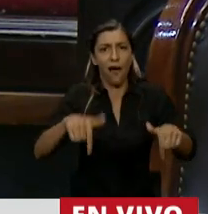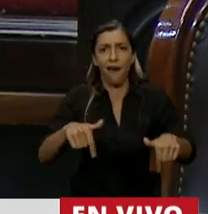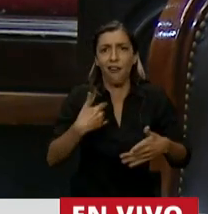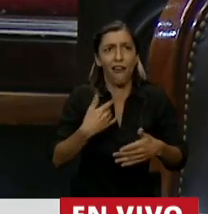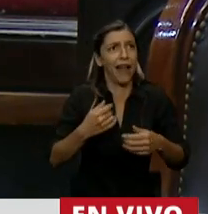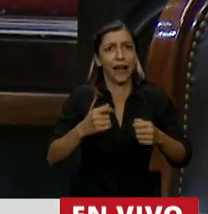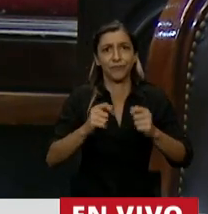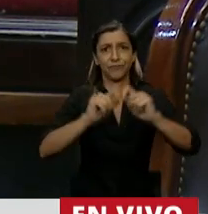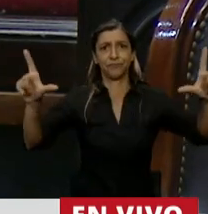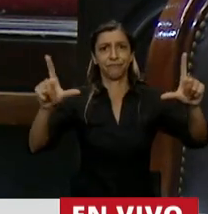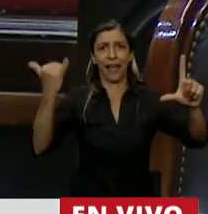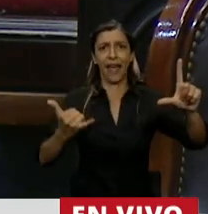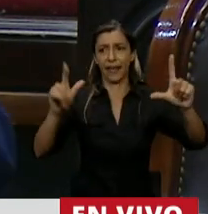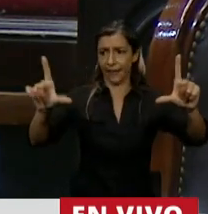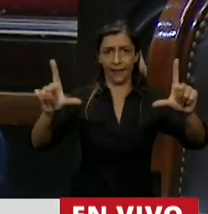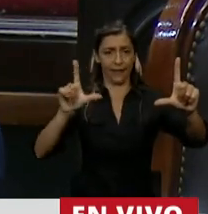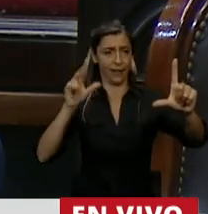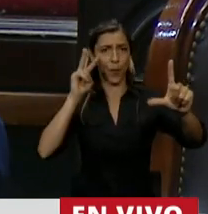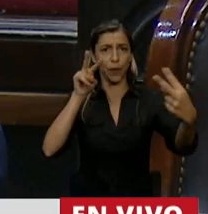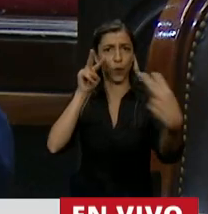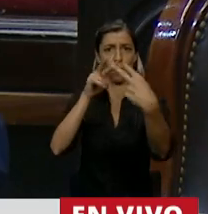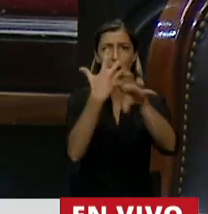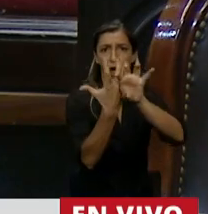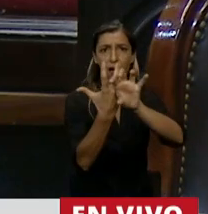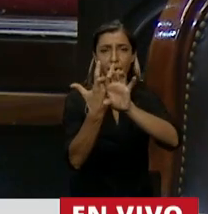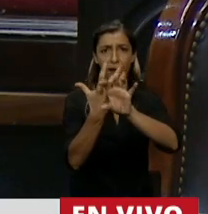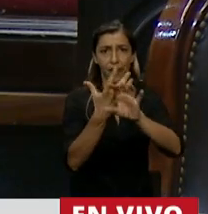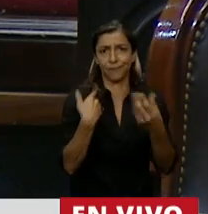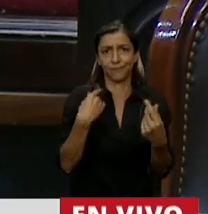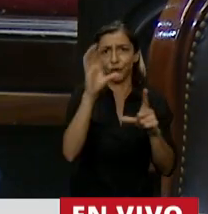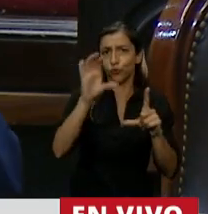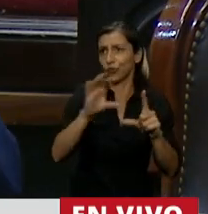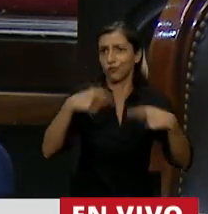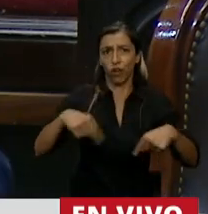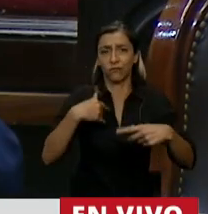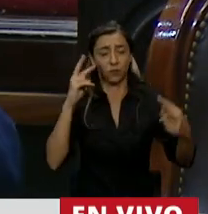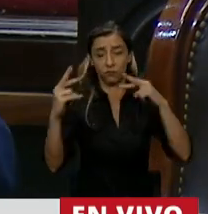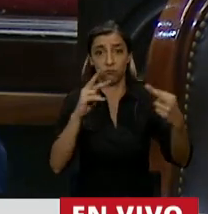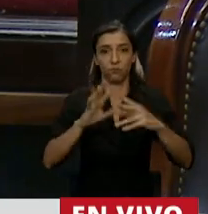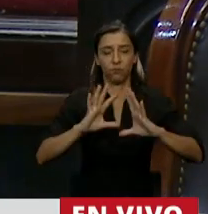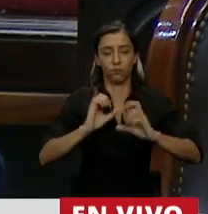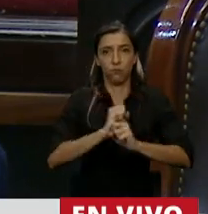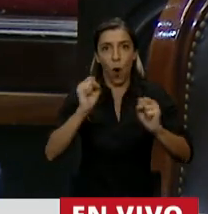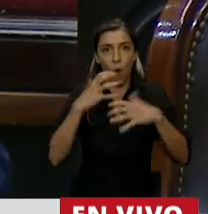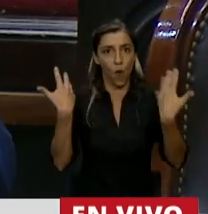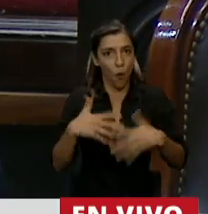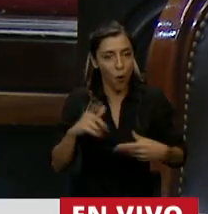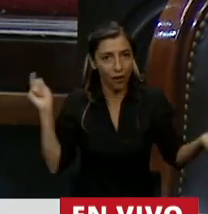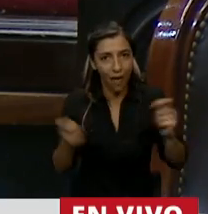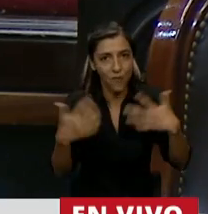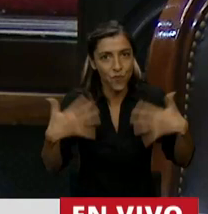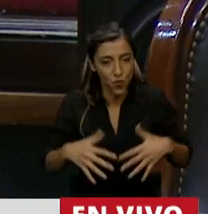online en forma permanente. ¿Cómo no entender entonces que los cambios que se dan a nivel